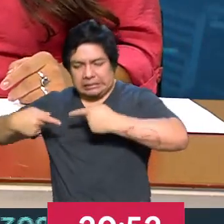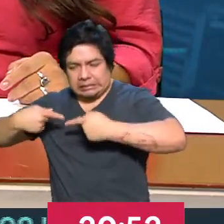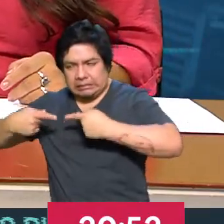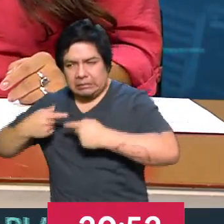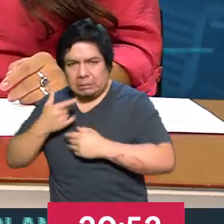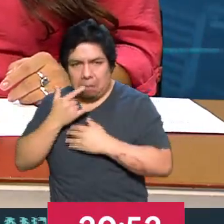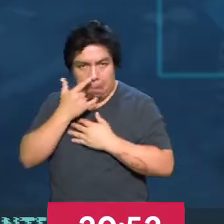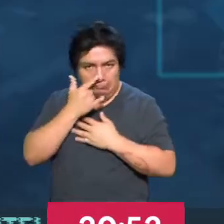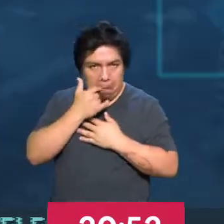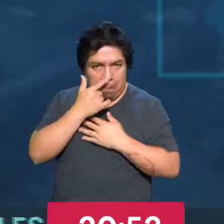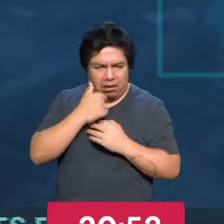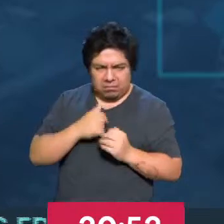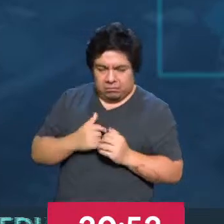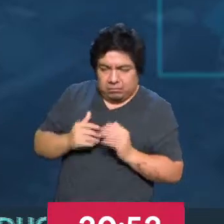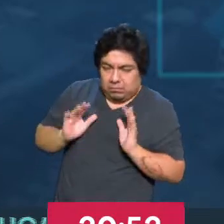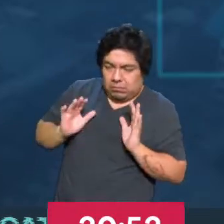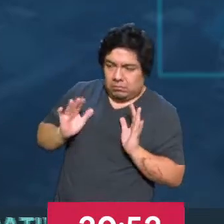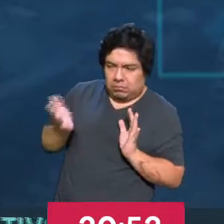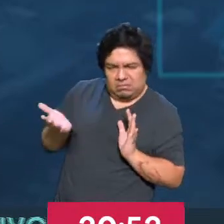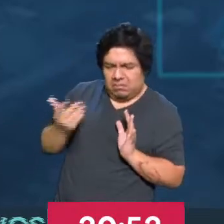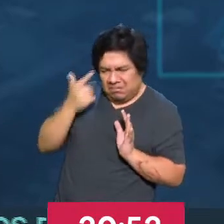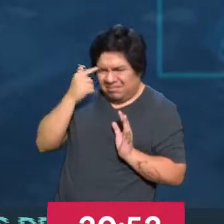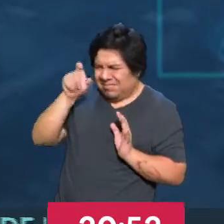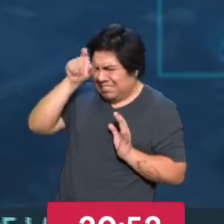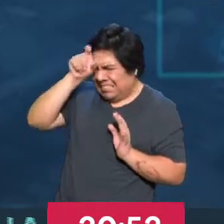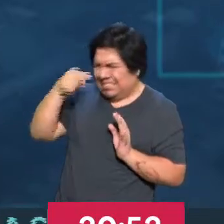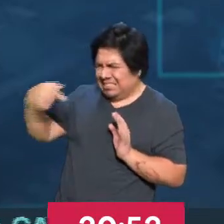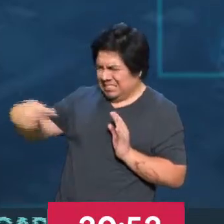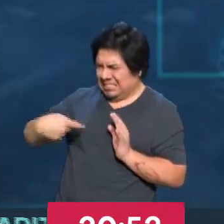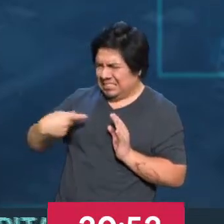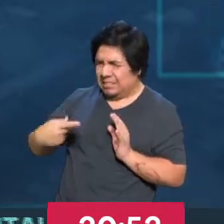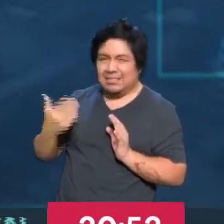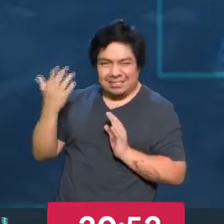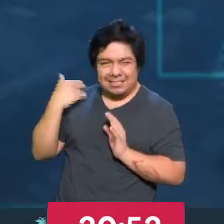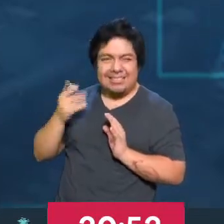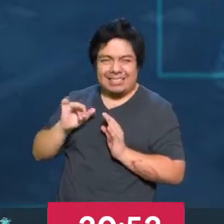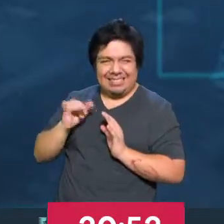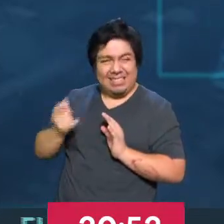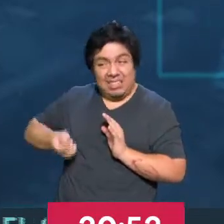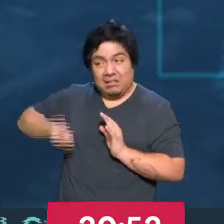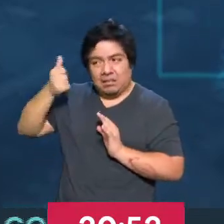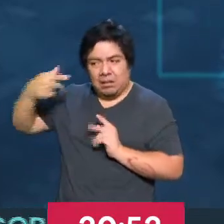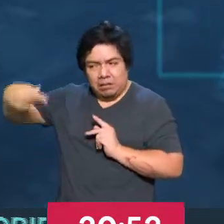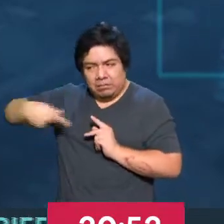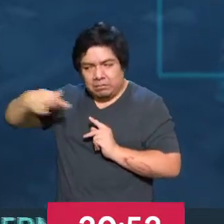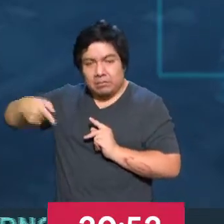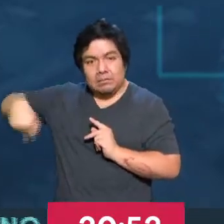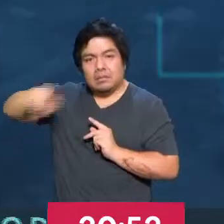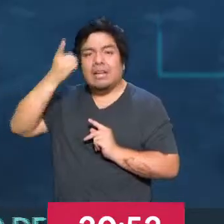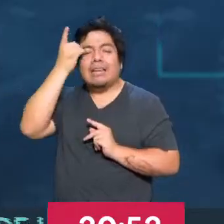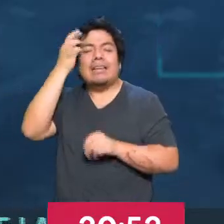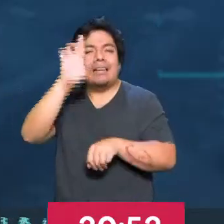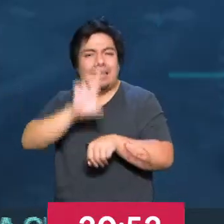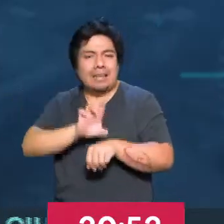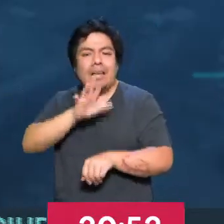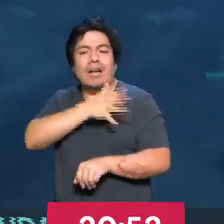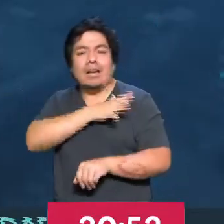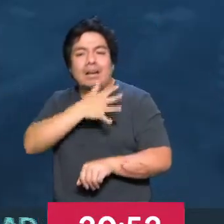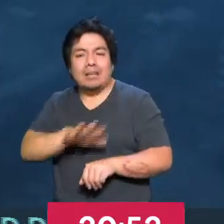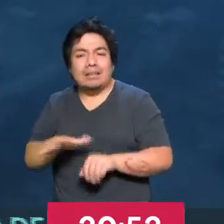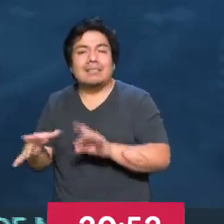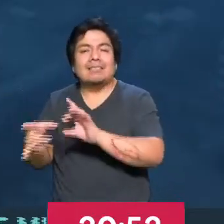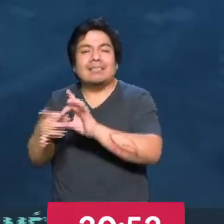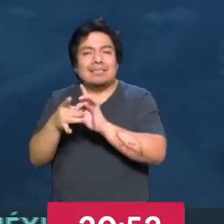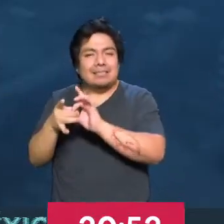incómodas desde los primeros momentos por parte del director general, que de hecho está